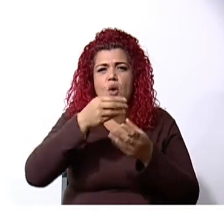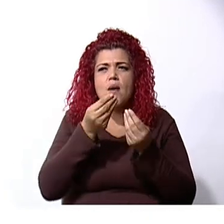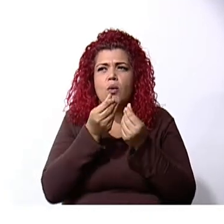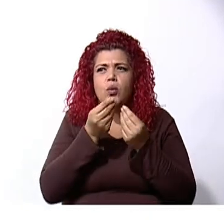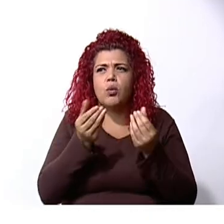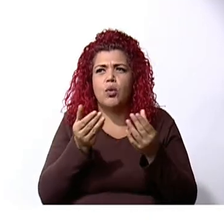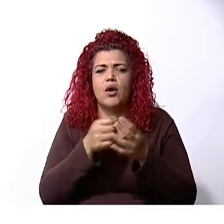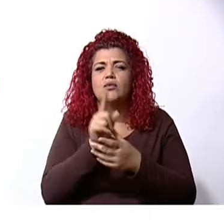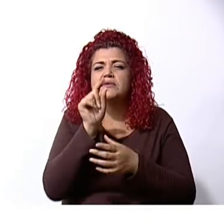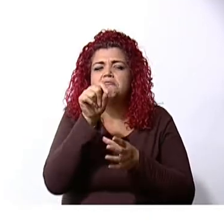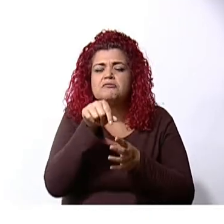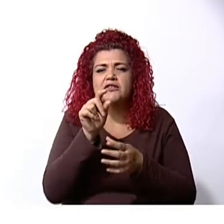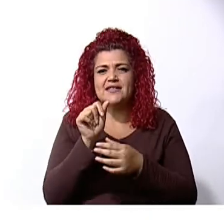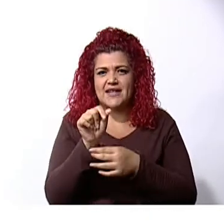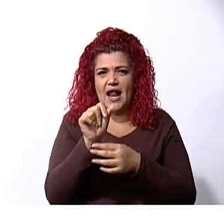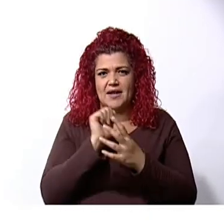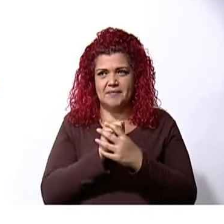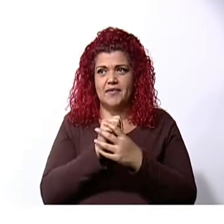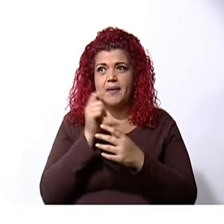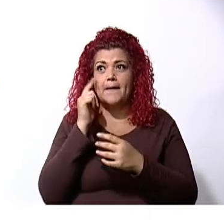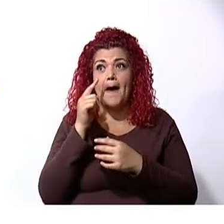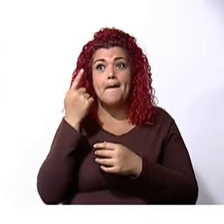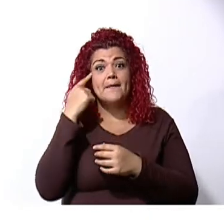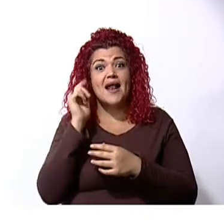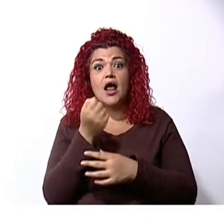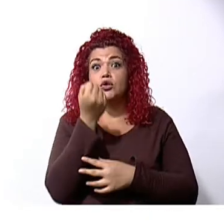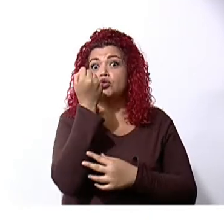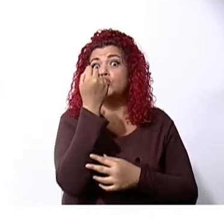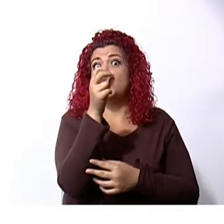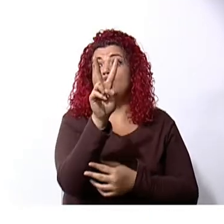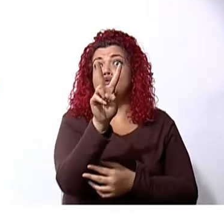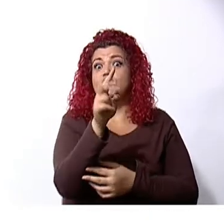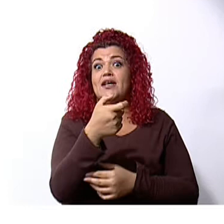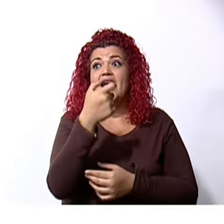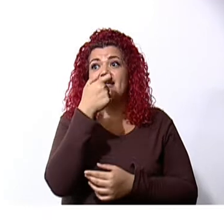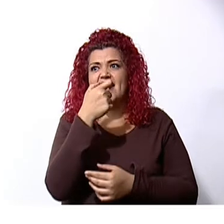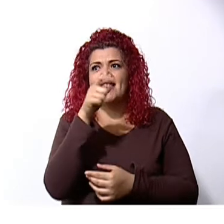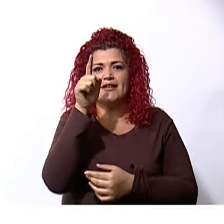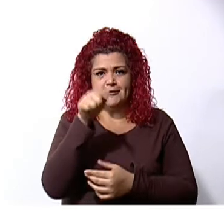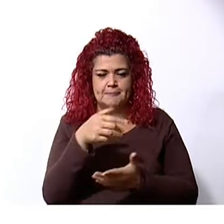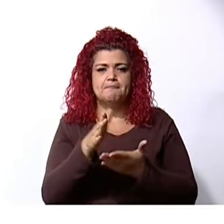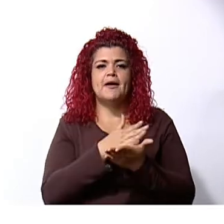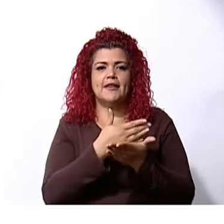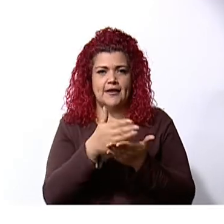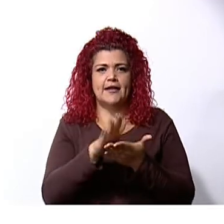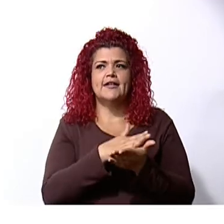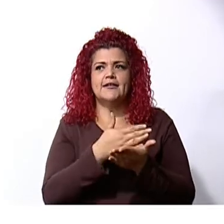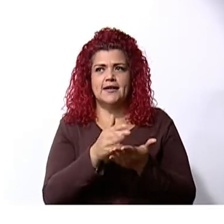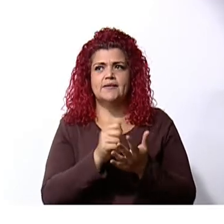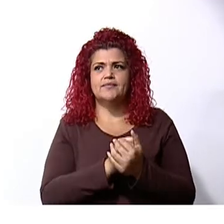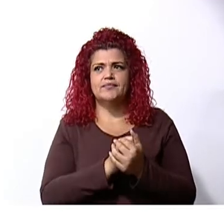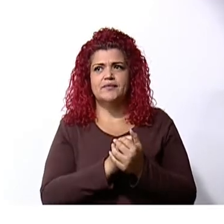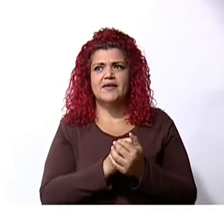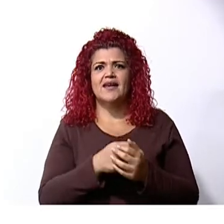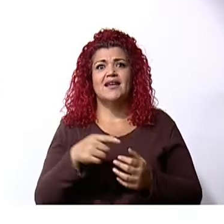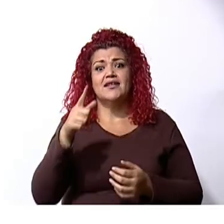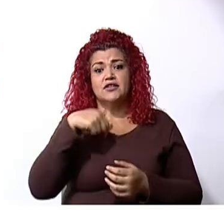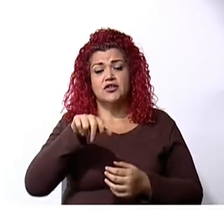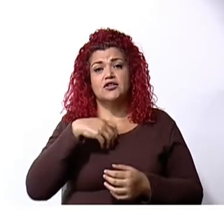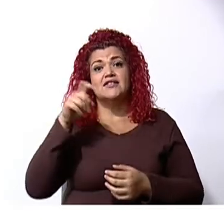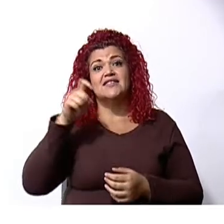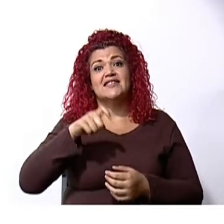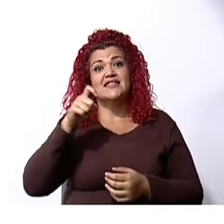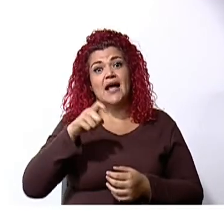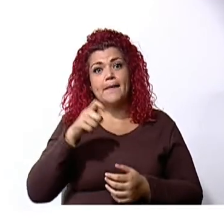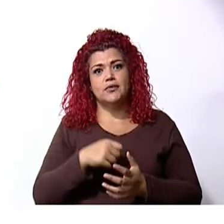Excelente. Para 12 galletas de mantequilla, vamos a